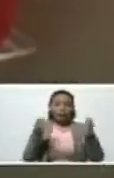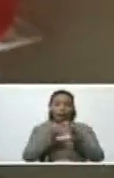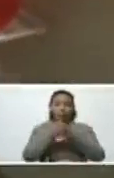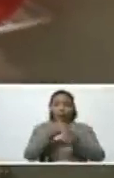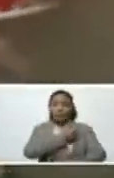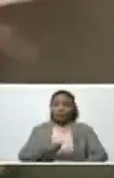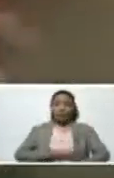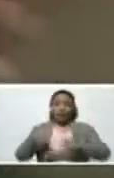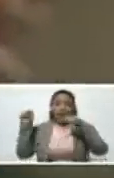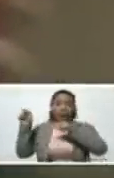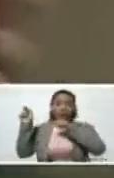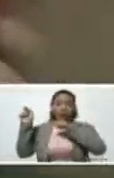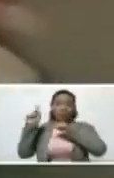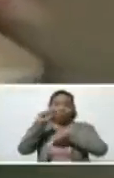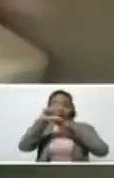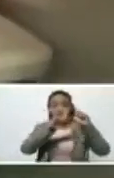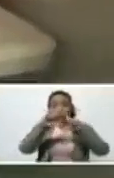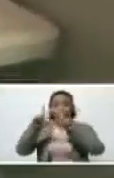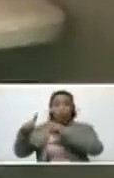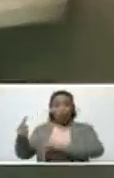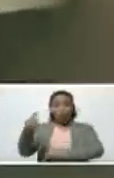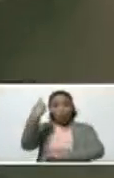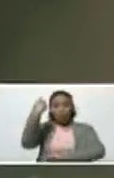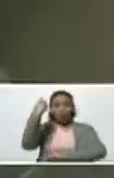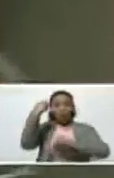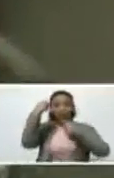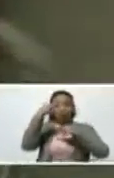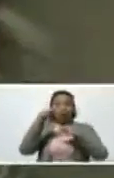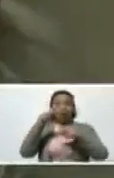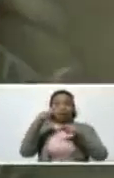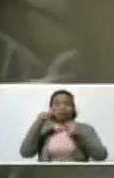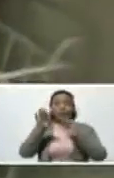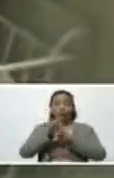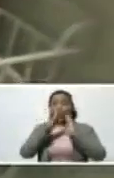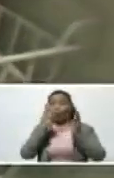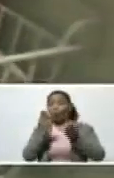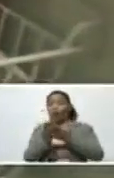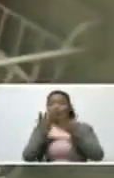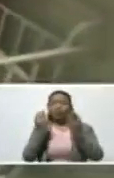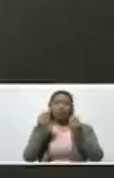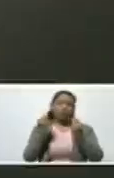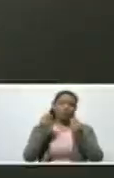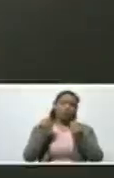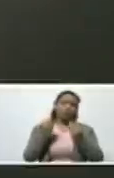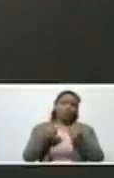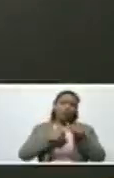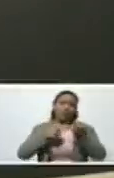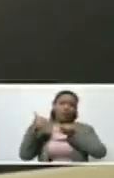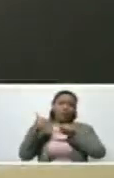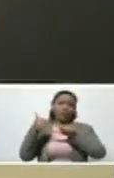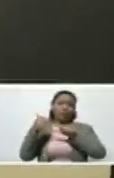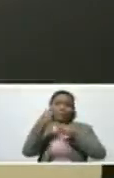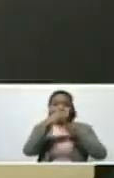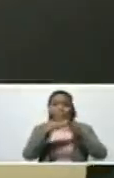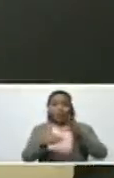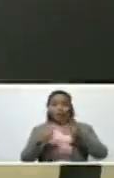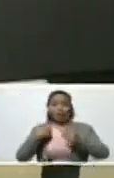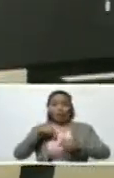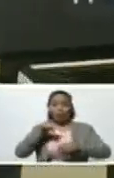es un laboratorio de primer nivel a nivel mundial por mucho de este equipamiento que